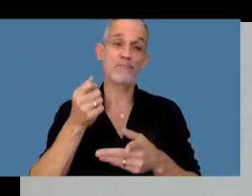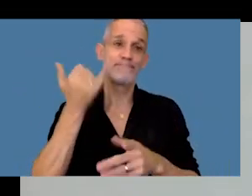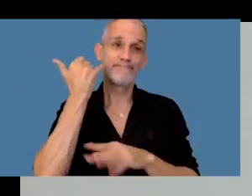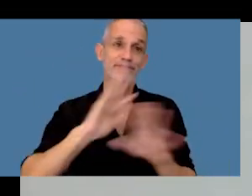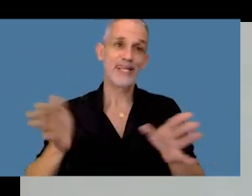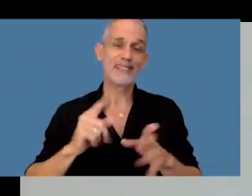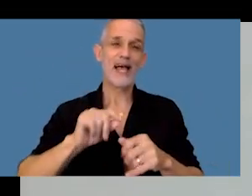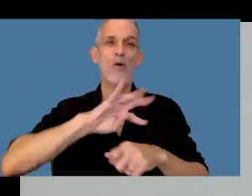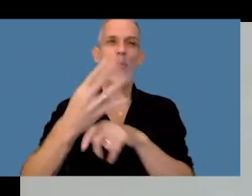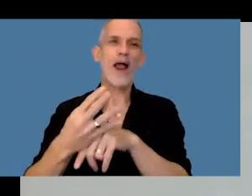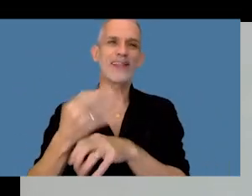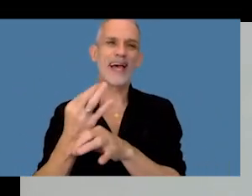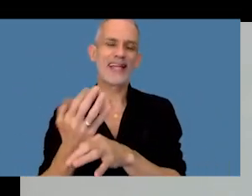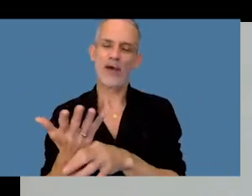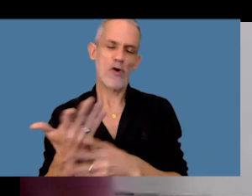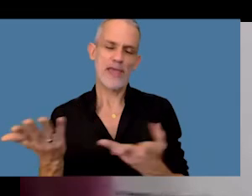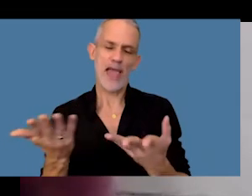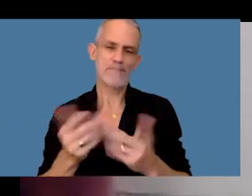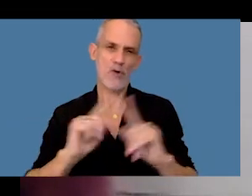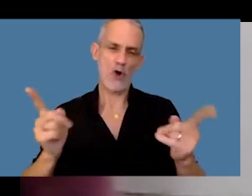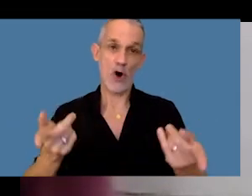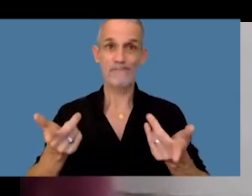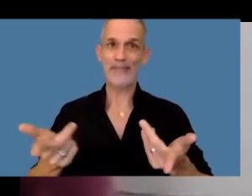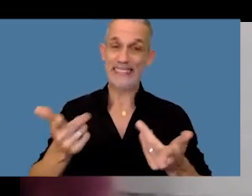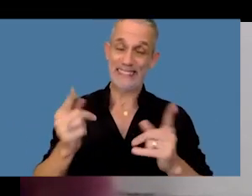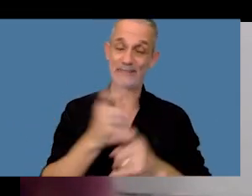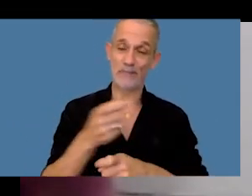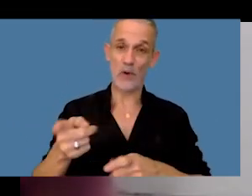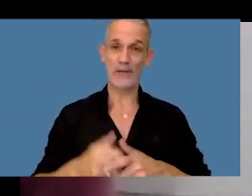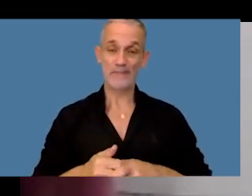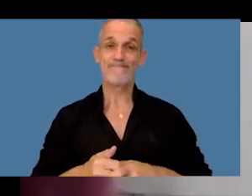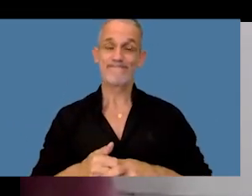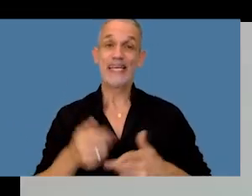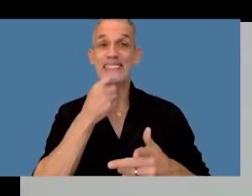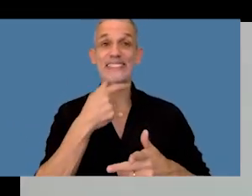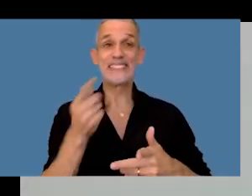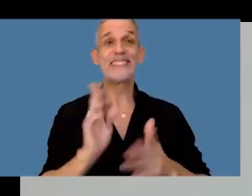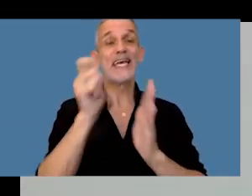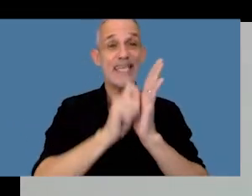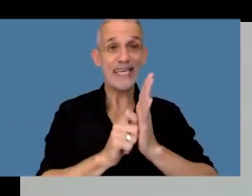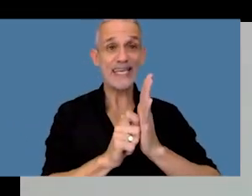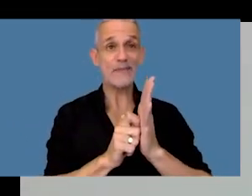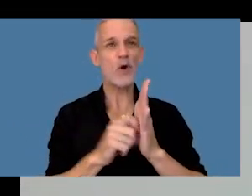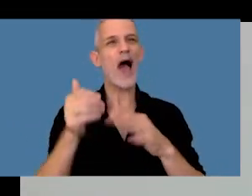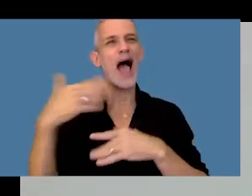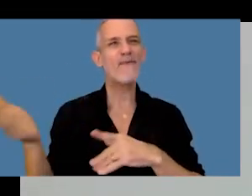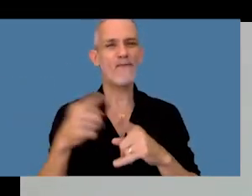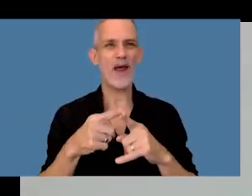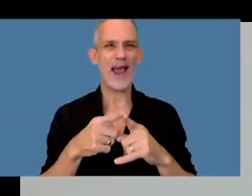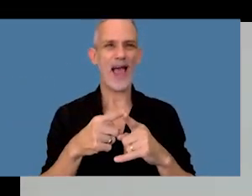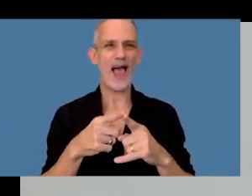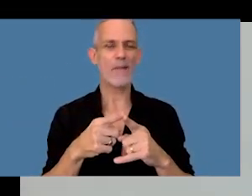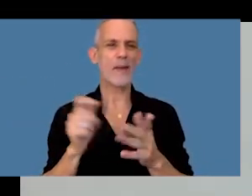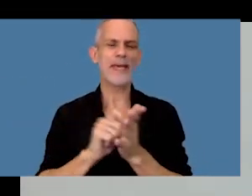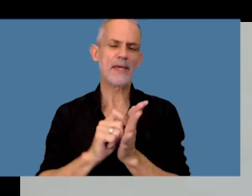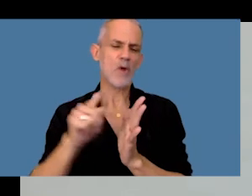cuarta categoría, no. Claro, ese es el problema. Ese es el tema. Si estuvieras inscripto fueras inscripto por